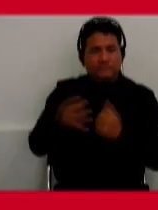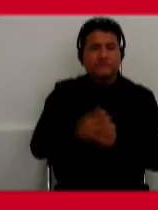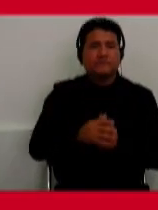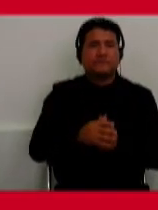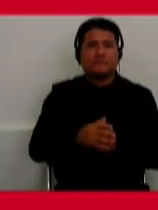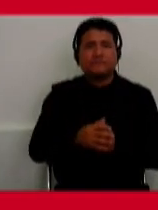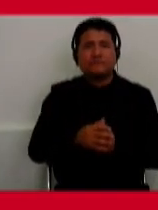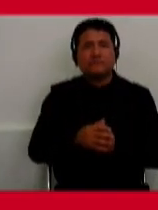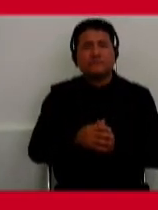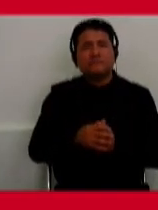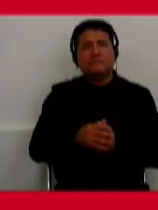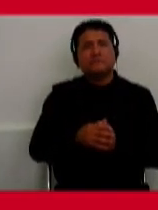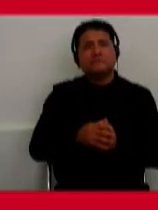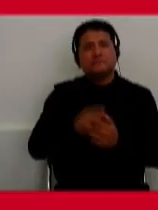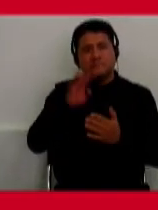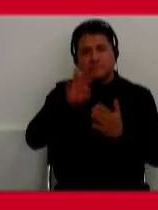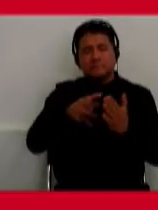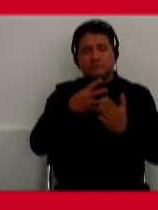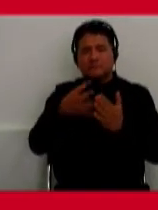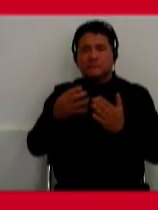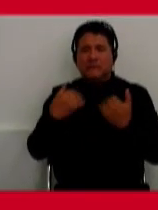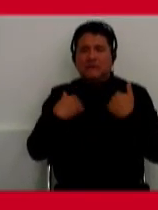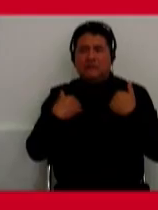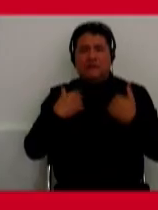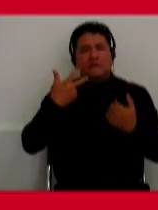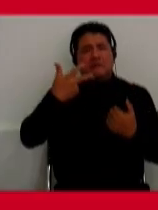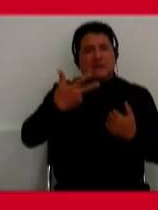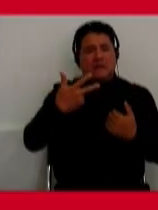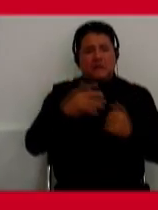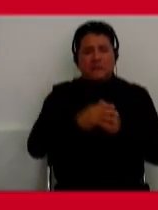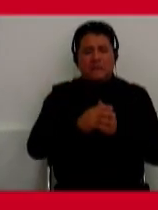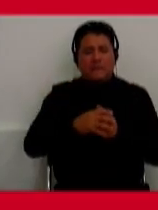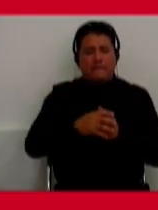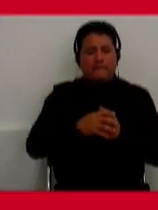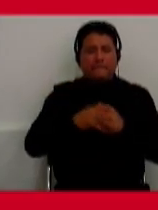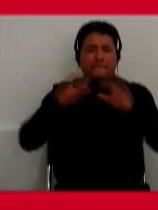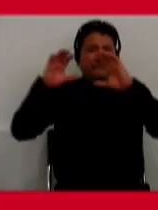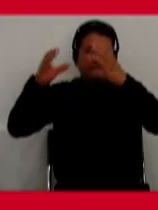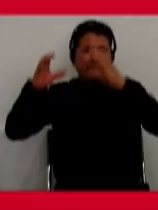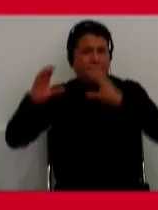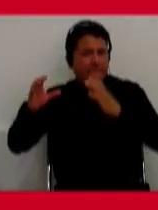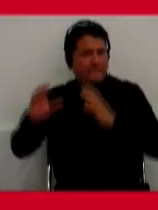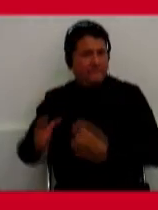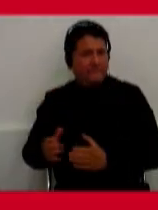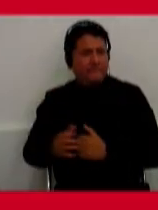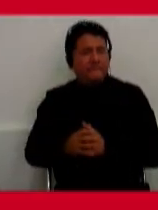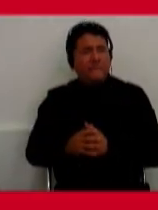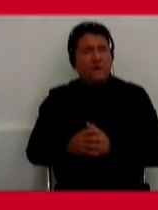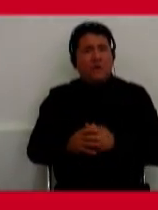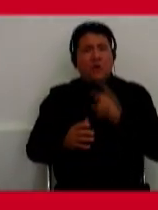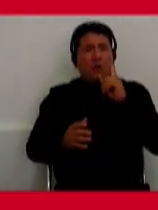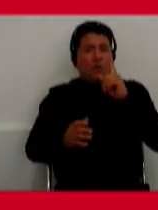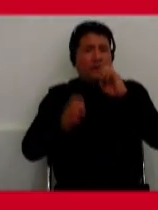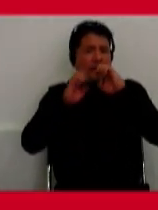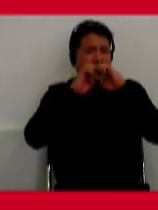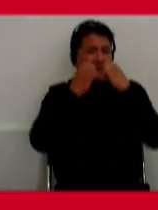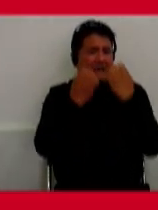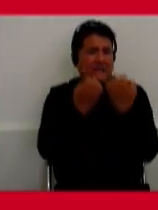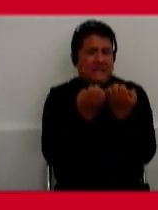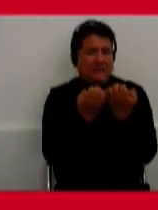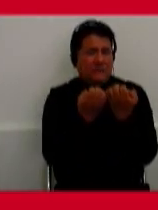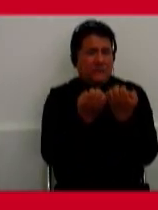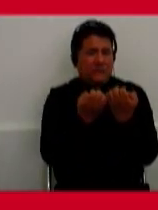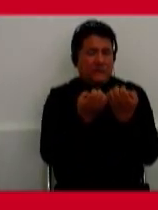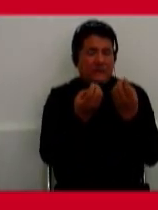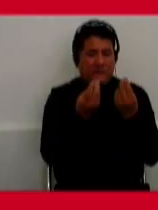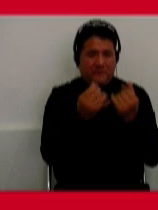en Drift, hablamos o paneles, 3 tipos de paneles, ¿no? Donde el equipo de geomecánica ha sido bastante estricto y nos